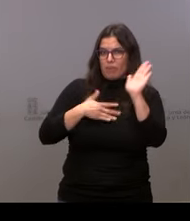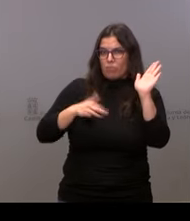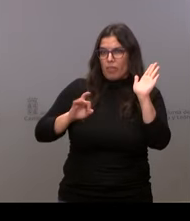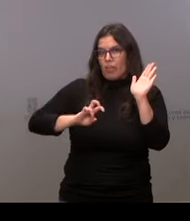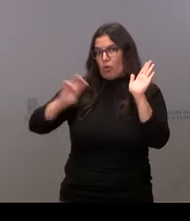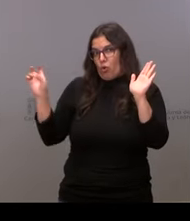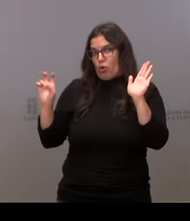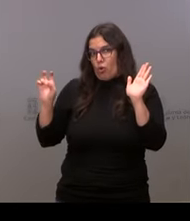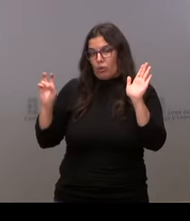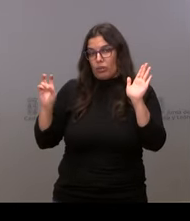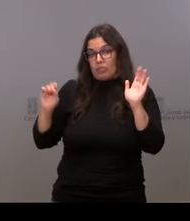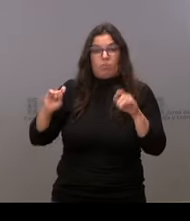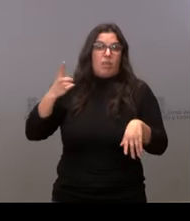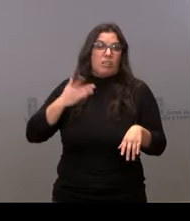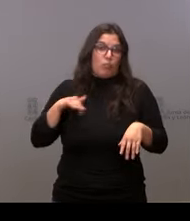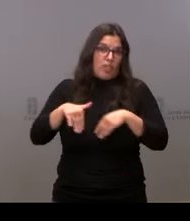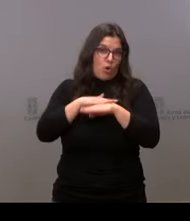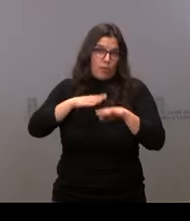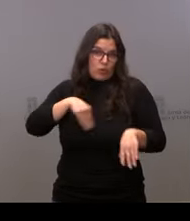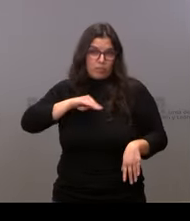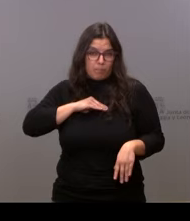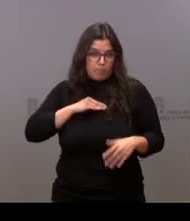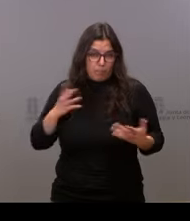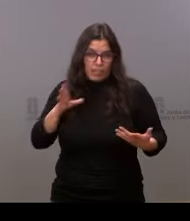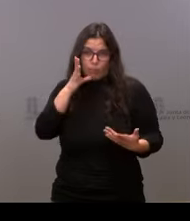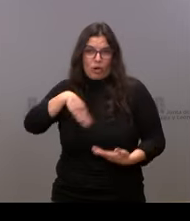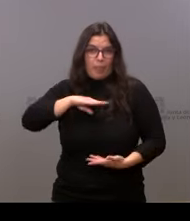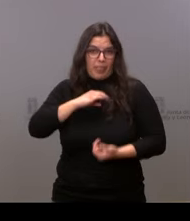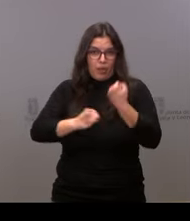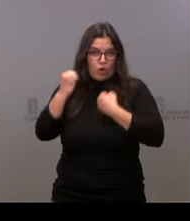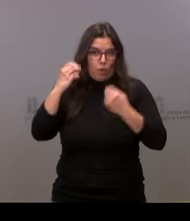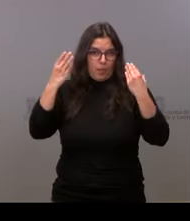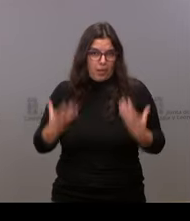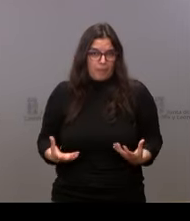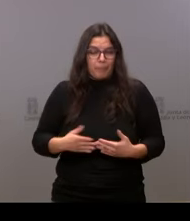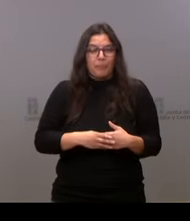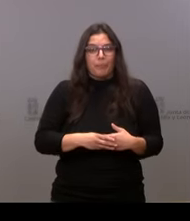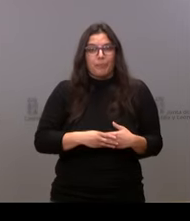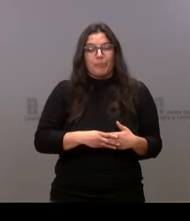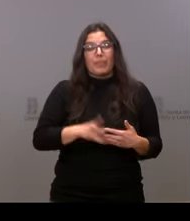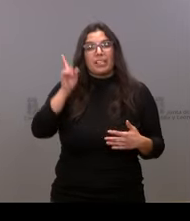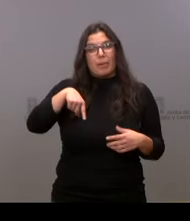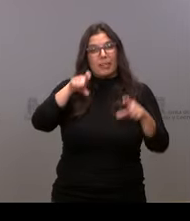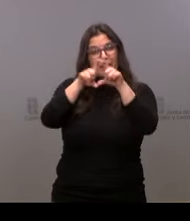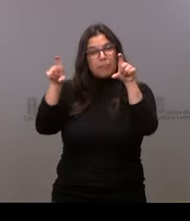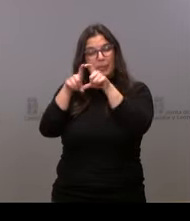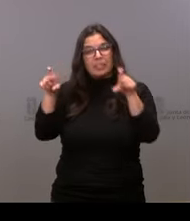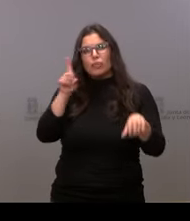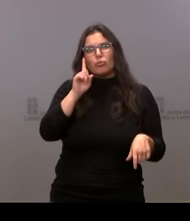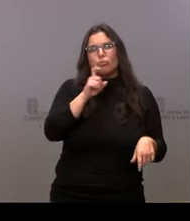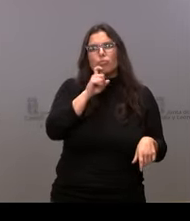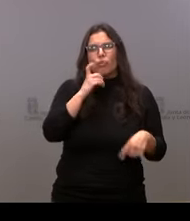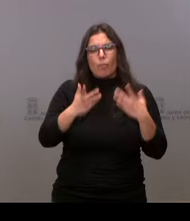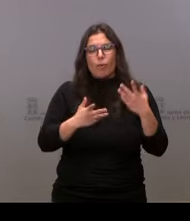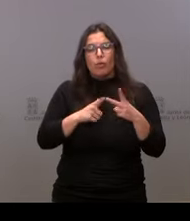el gobierno quién tiene más capacidad económica y también de empresas no sé eso cómo se podría hacer